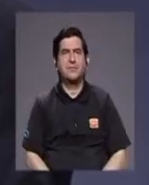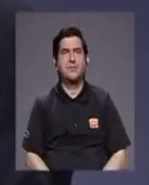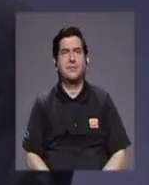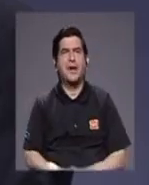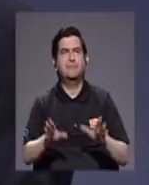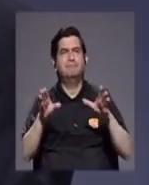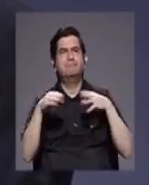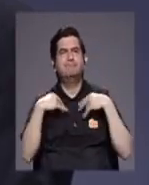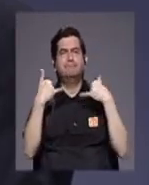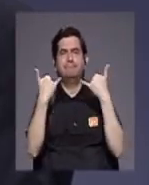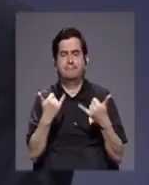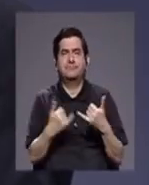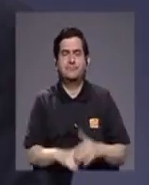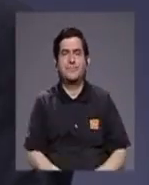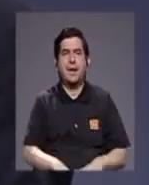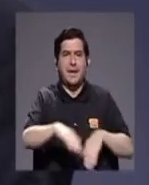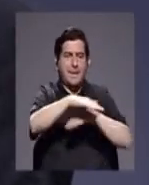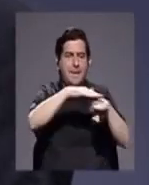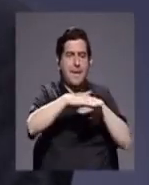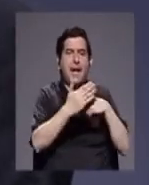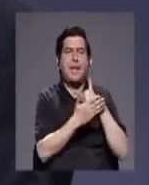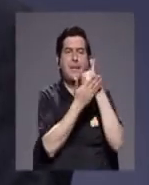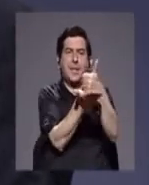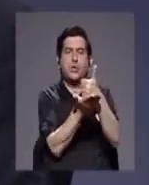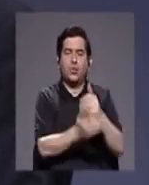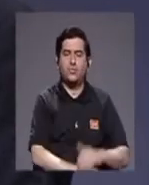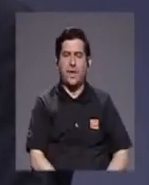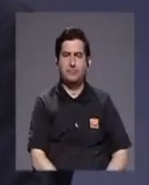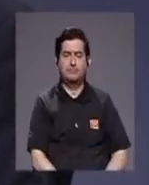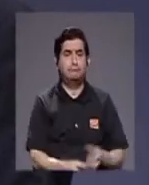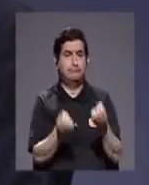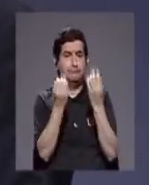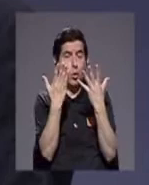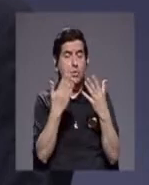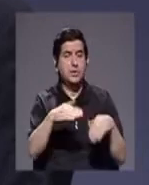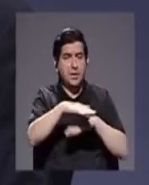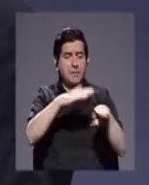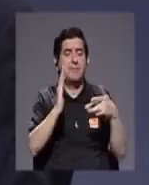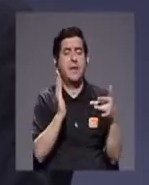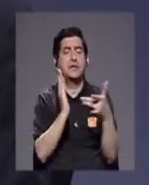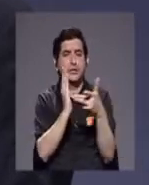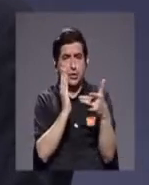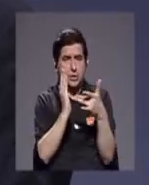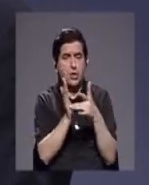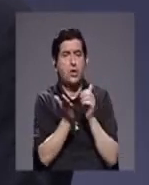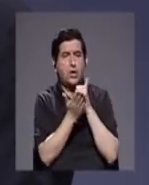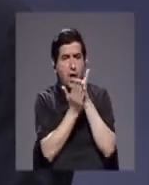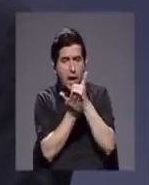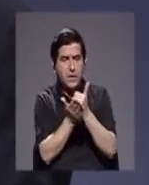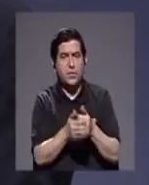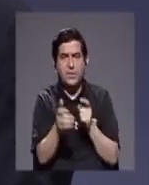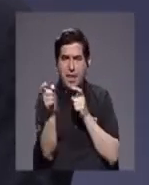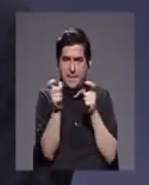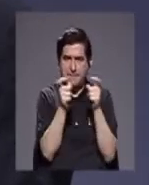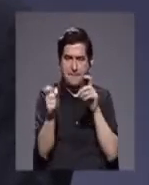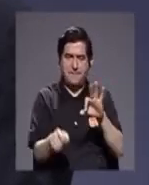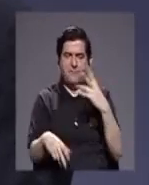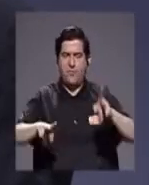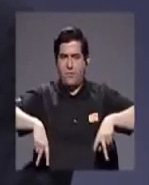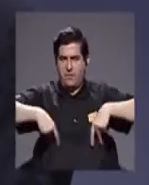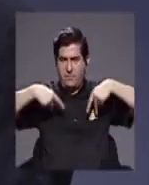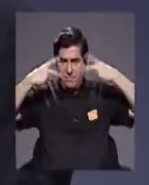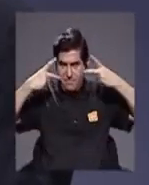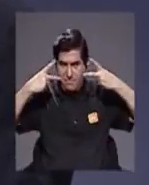adoptable en este momento son las plataformas de ayuda. Hay muchísimas plataformas tecnológicas que le ayudan a manejar un estilo de